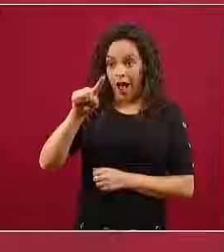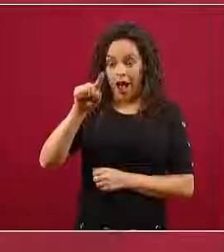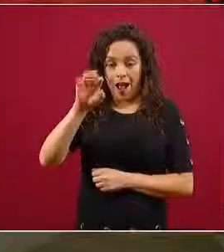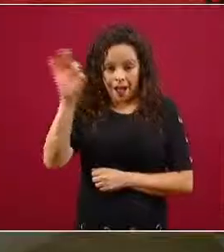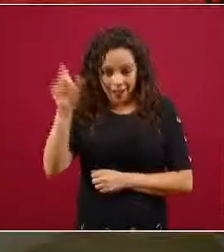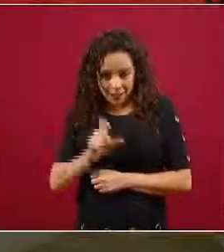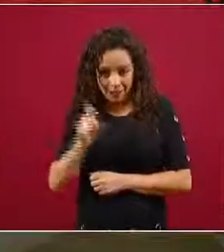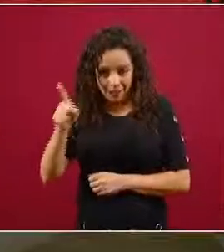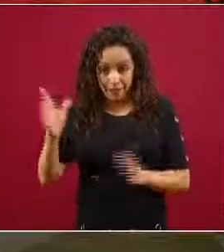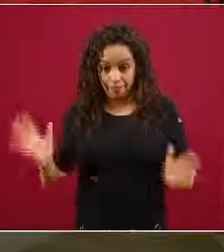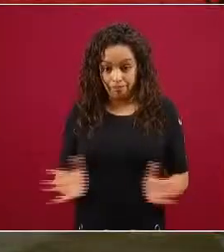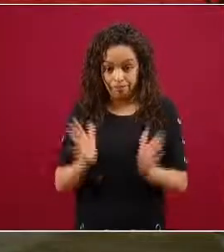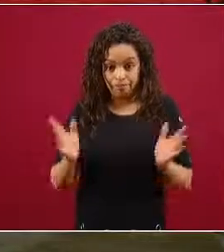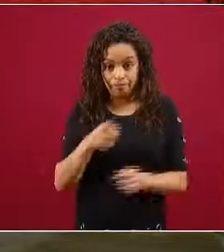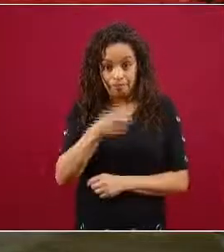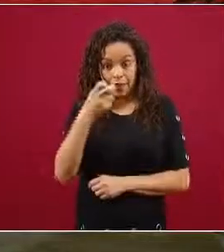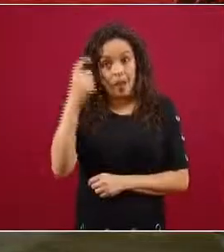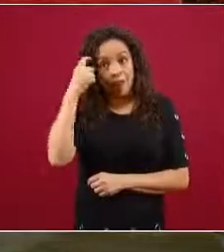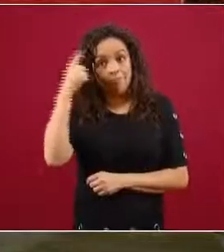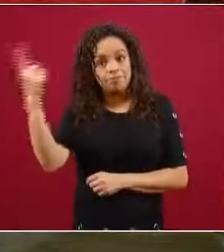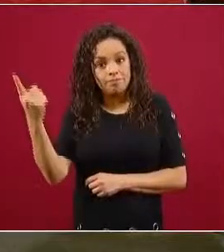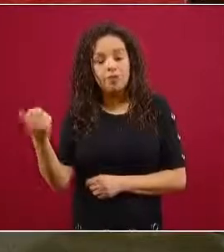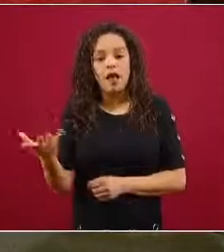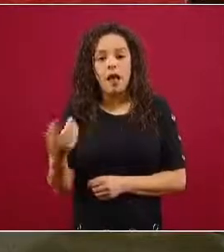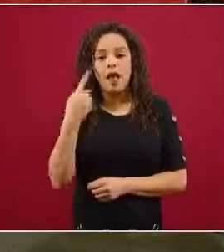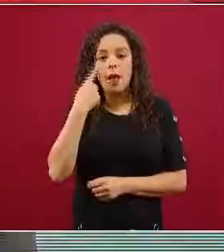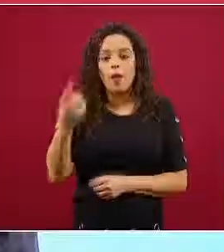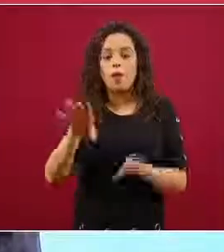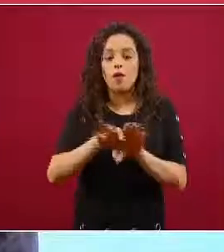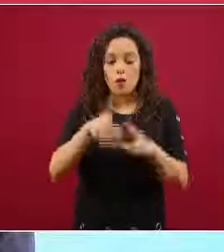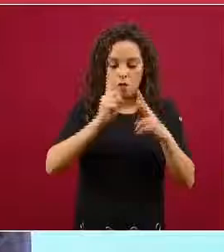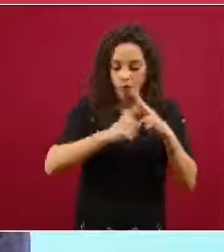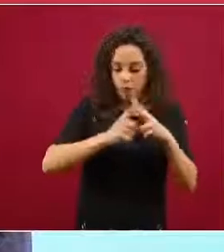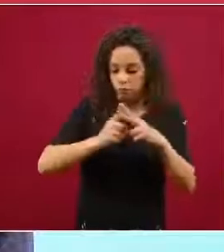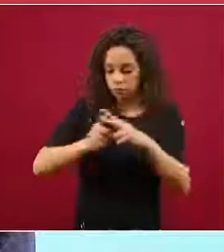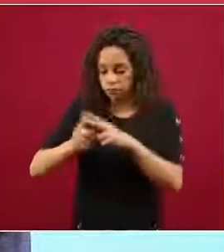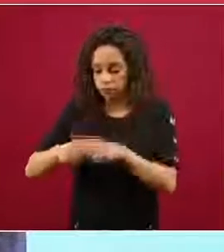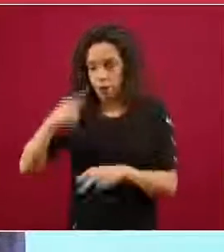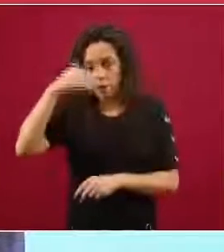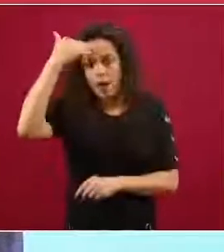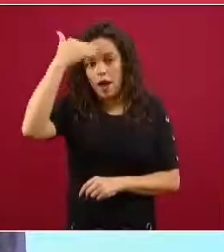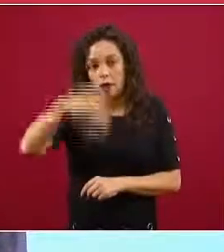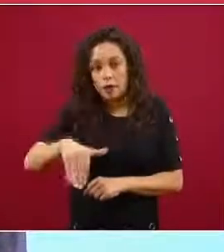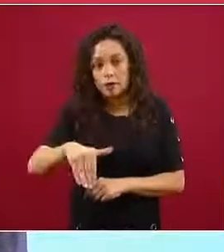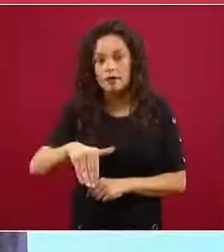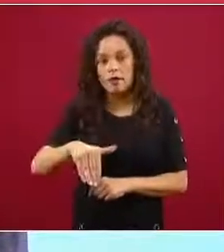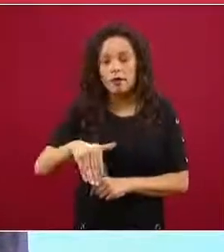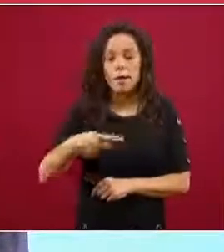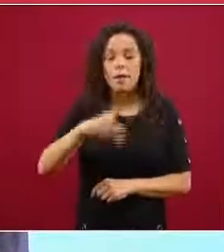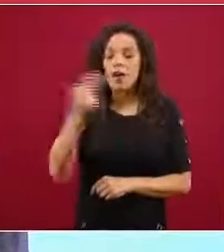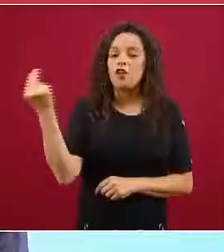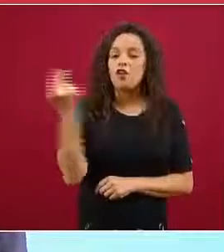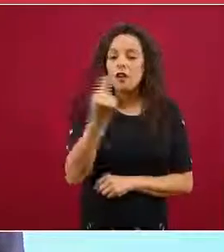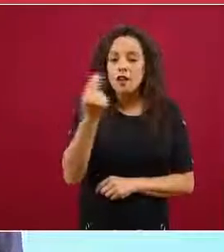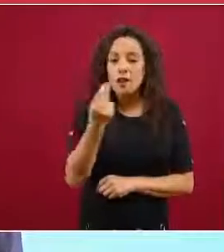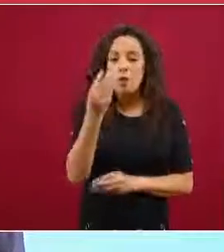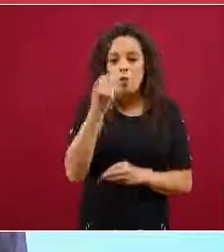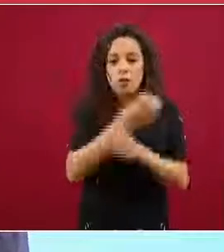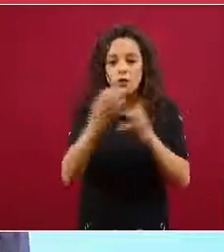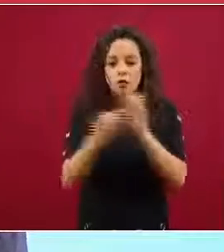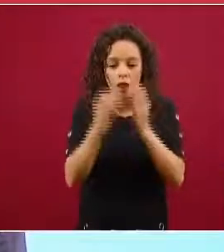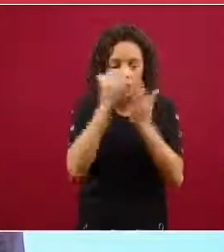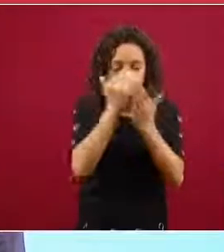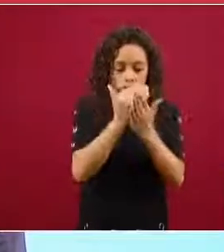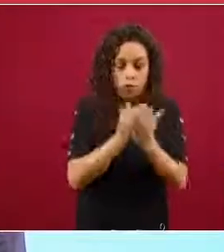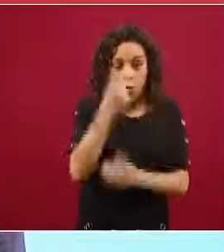sobre cómo calcular la demanda, pero existen muchos elementos de definición que se necesitan hacer no solo en